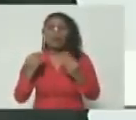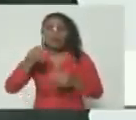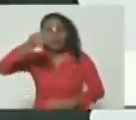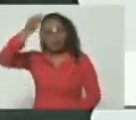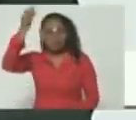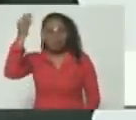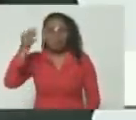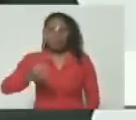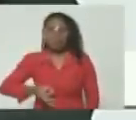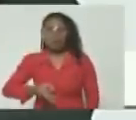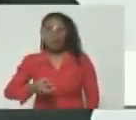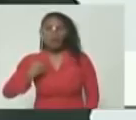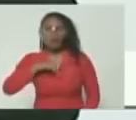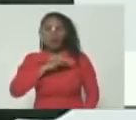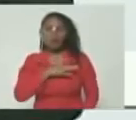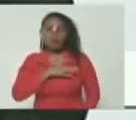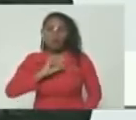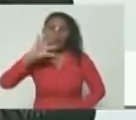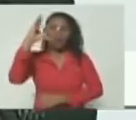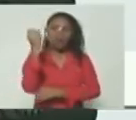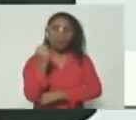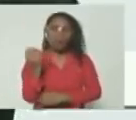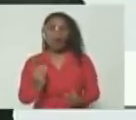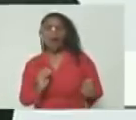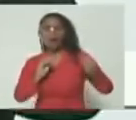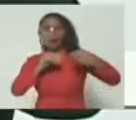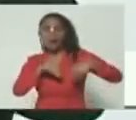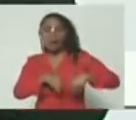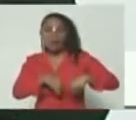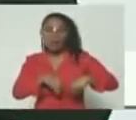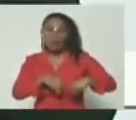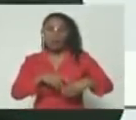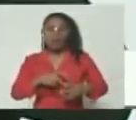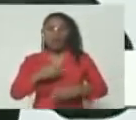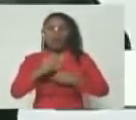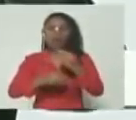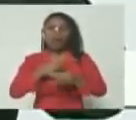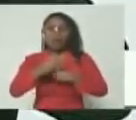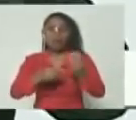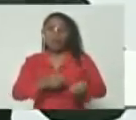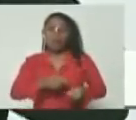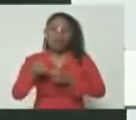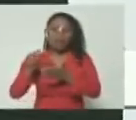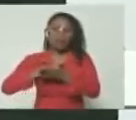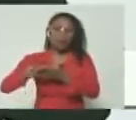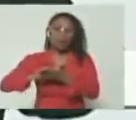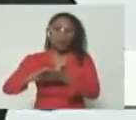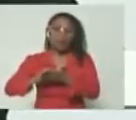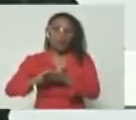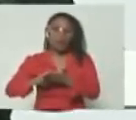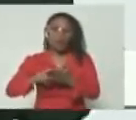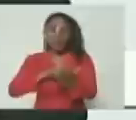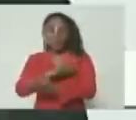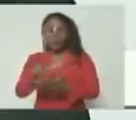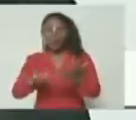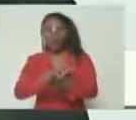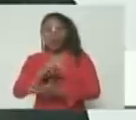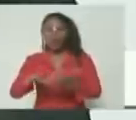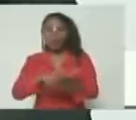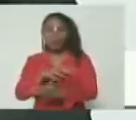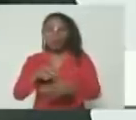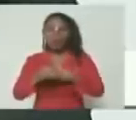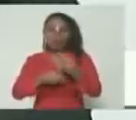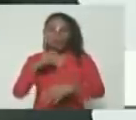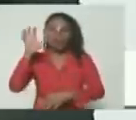seguridad vamos a lograr acuerdos que nos van a llevar a resolver el conflicto y a llevar nuestro país